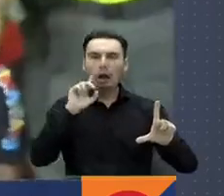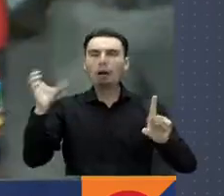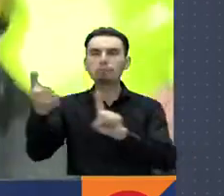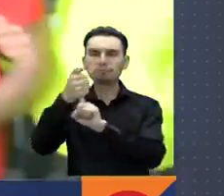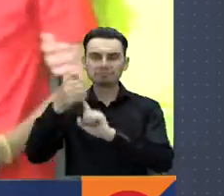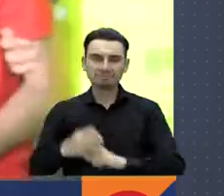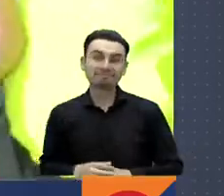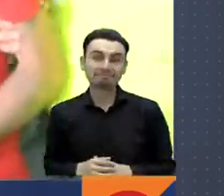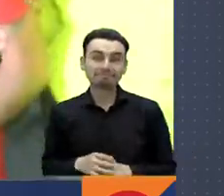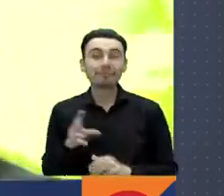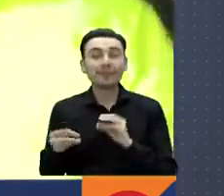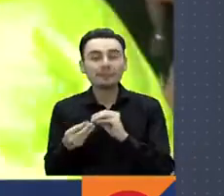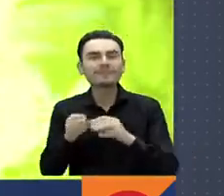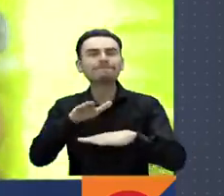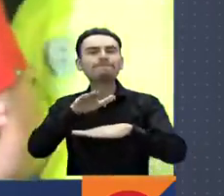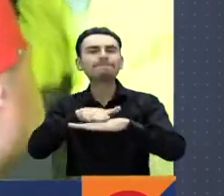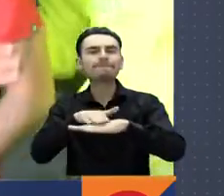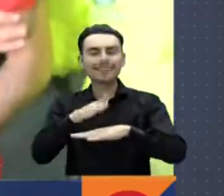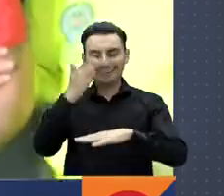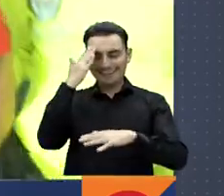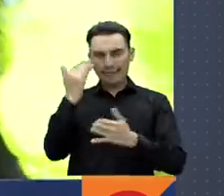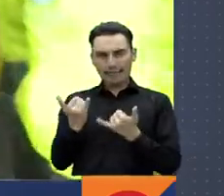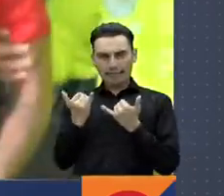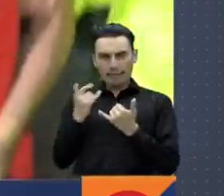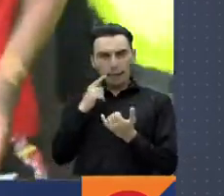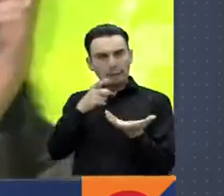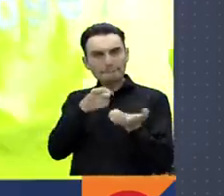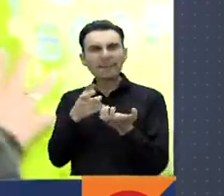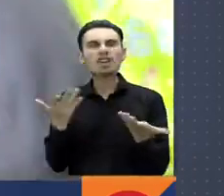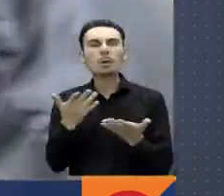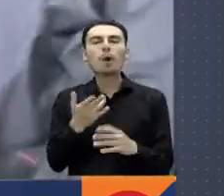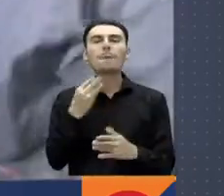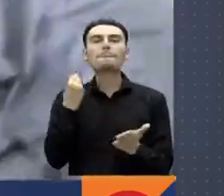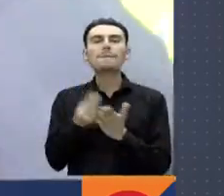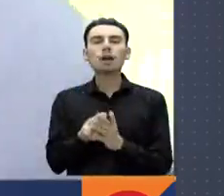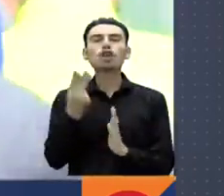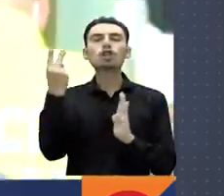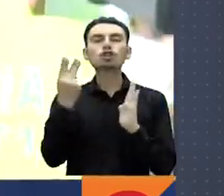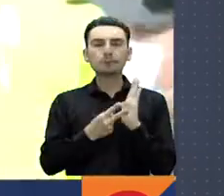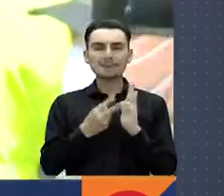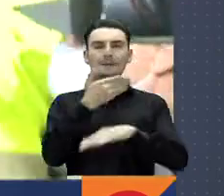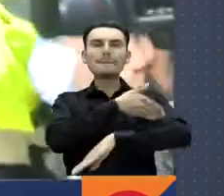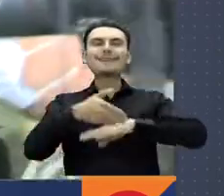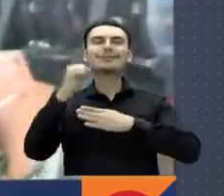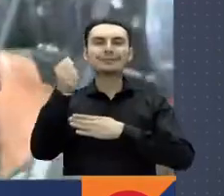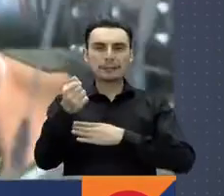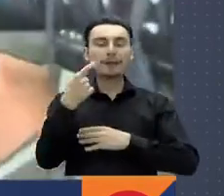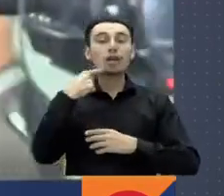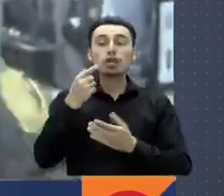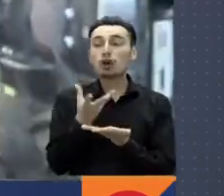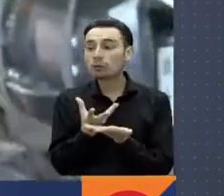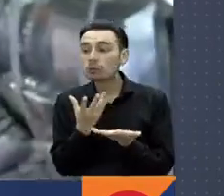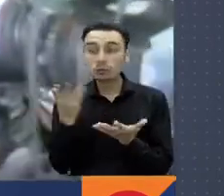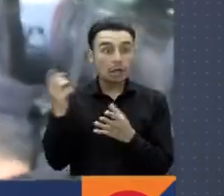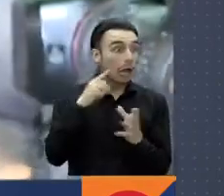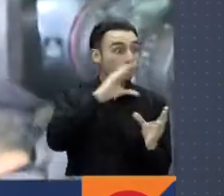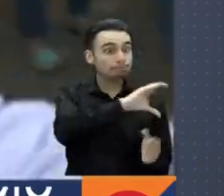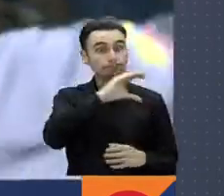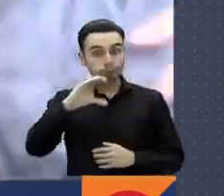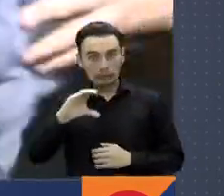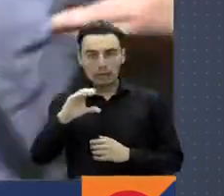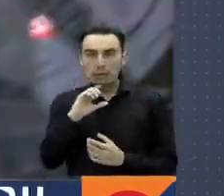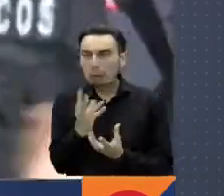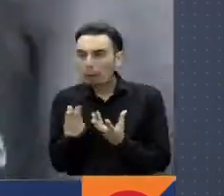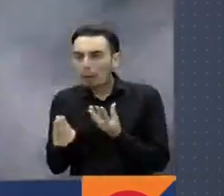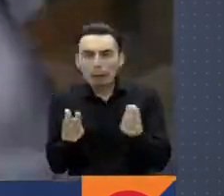además que para este asesinato se pagaron dos mil millones de pesos los cuales fueron repartidos o distribuidos entre